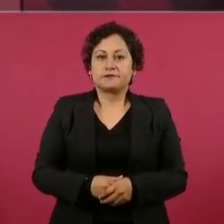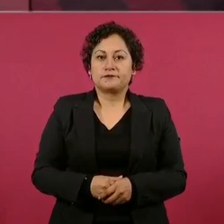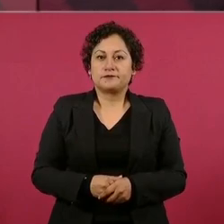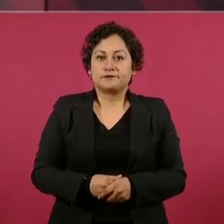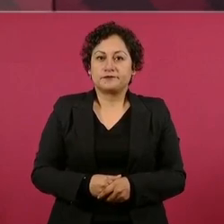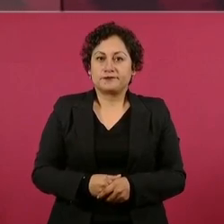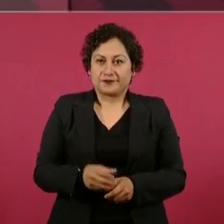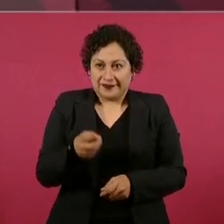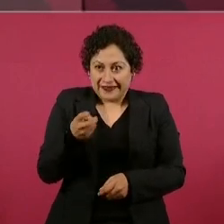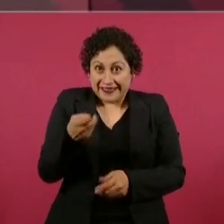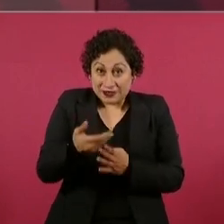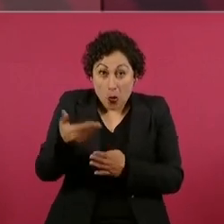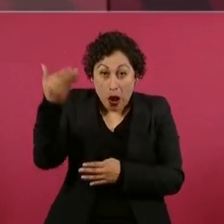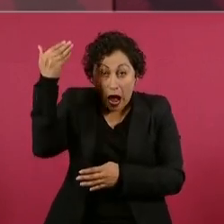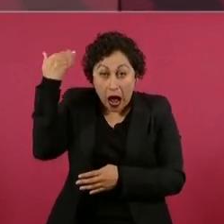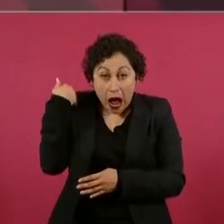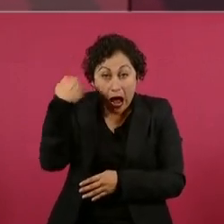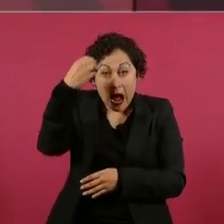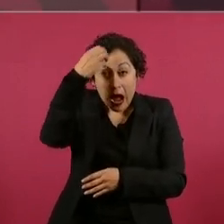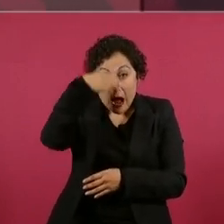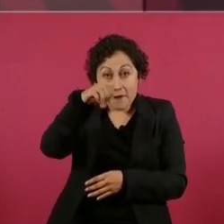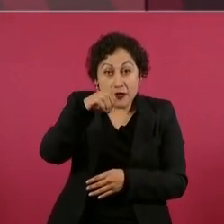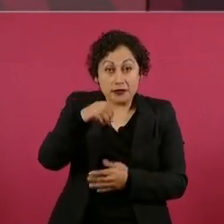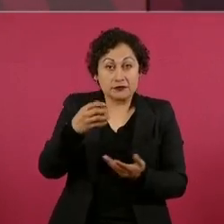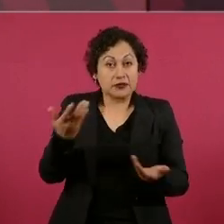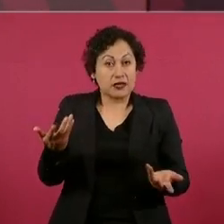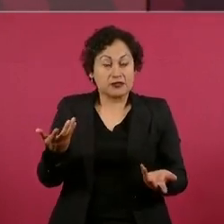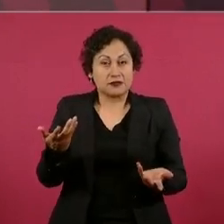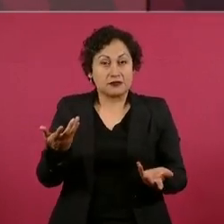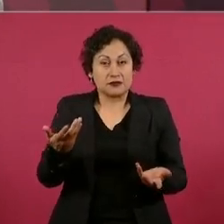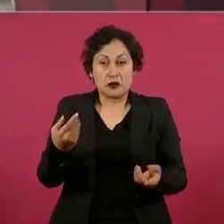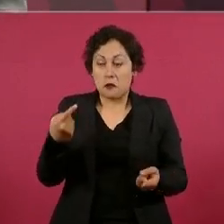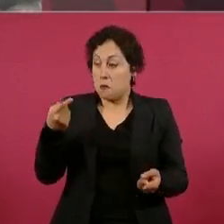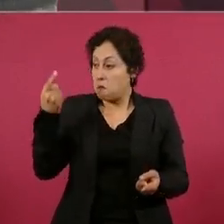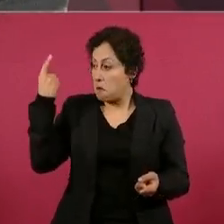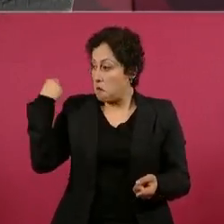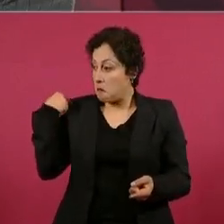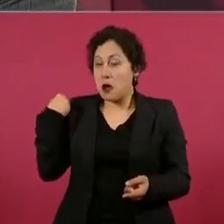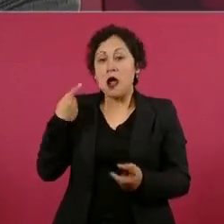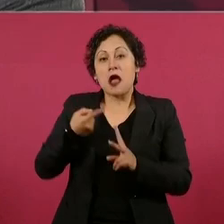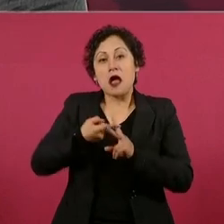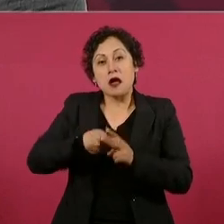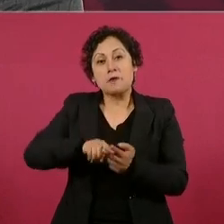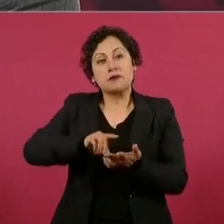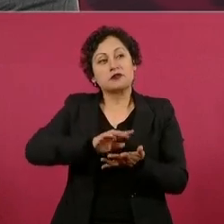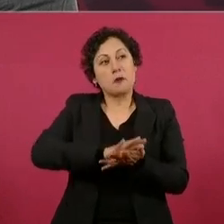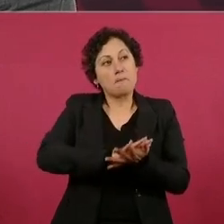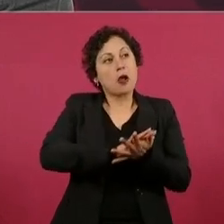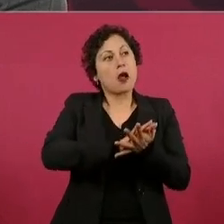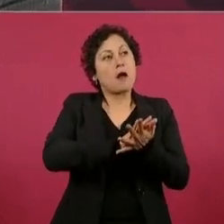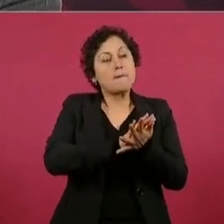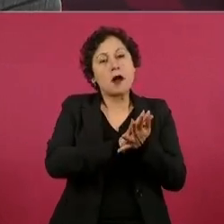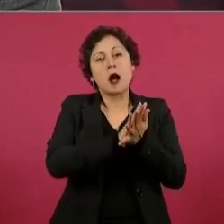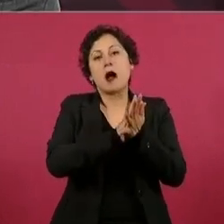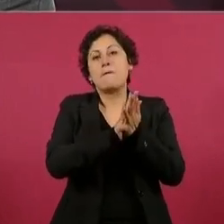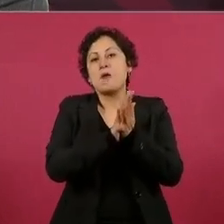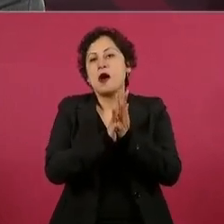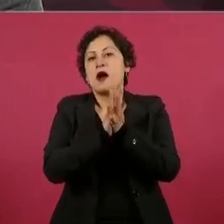una experiencia así de los últimos años, de una transformación pacífica.